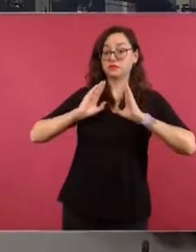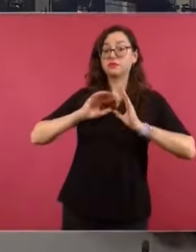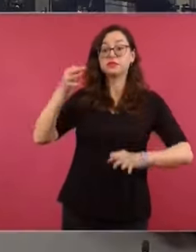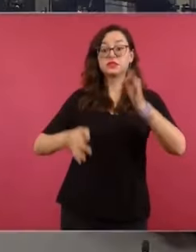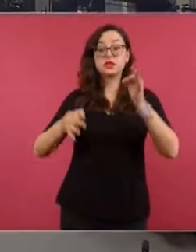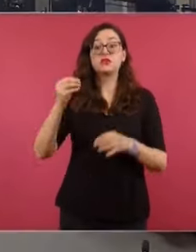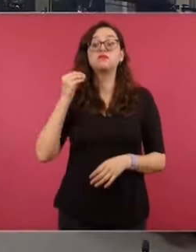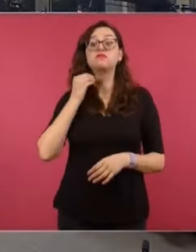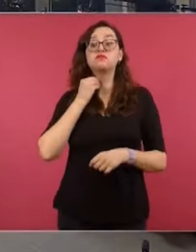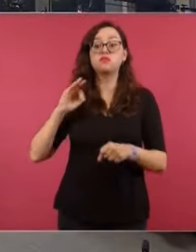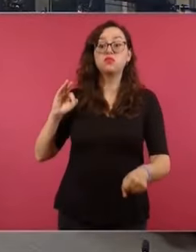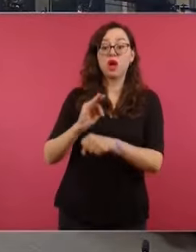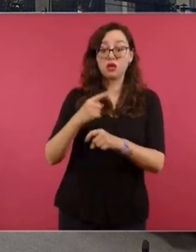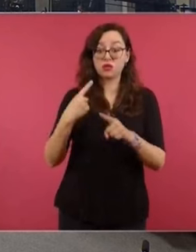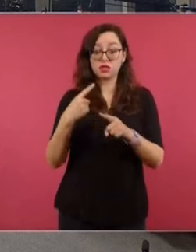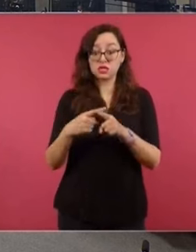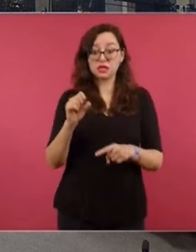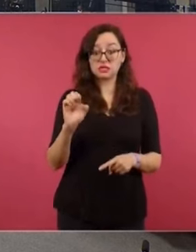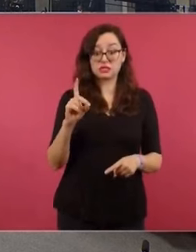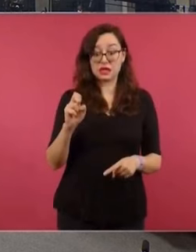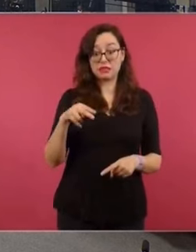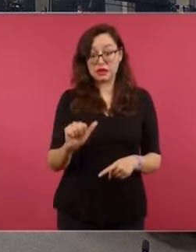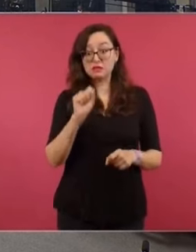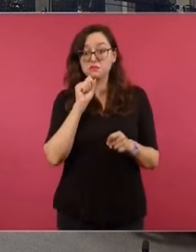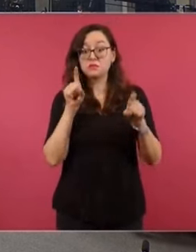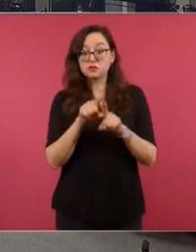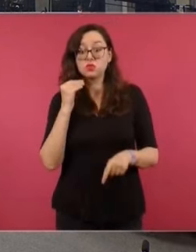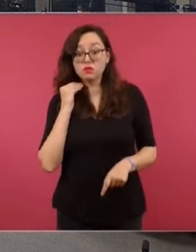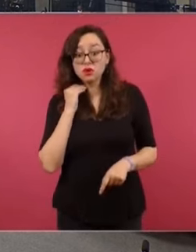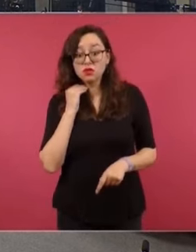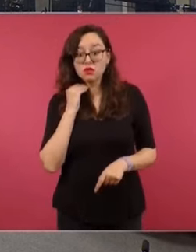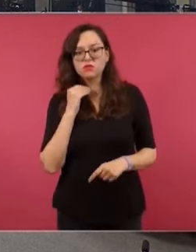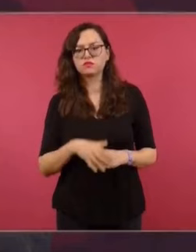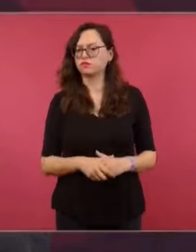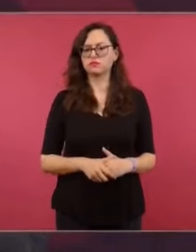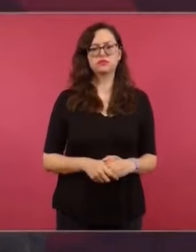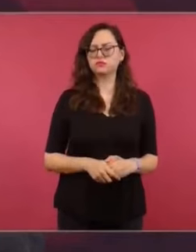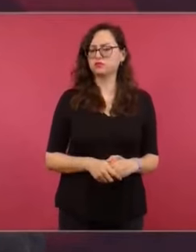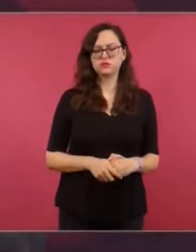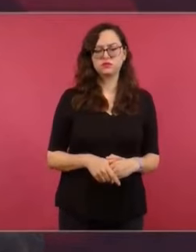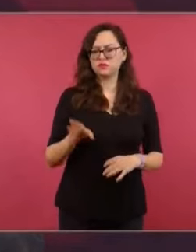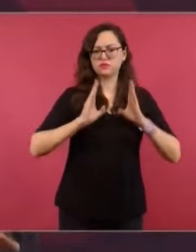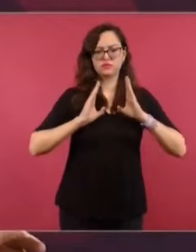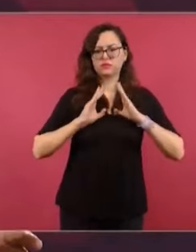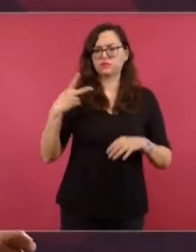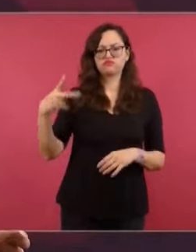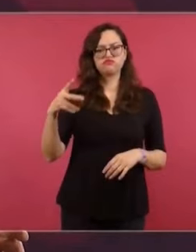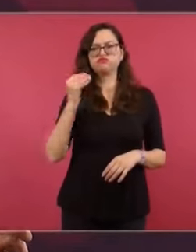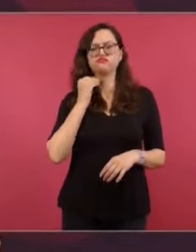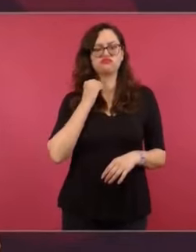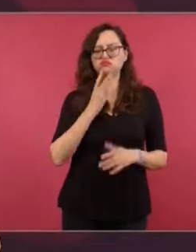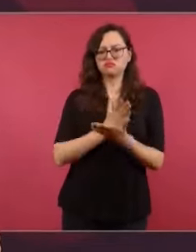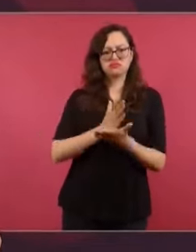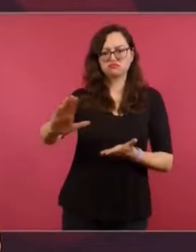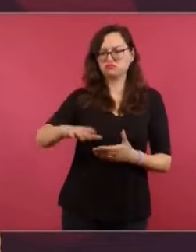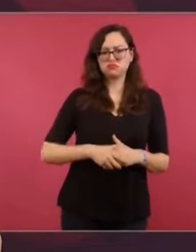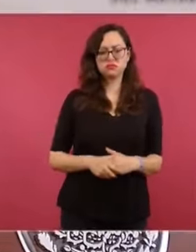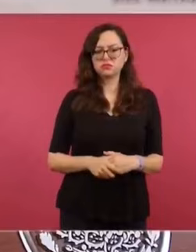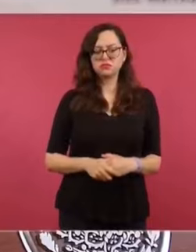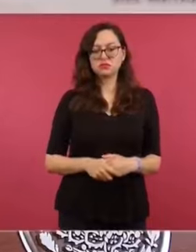esa defensa se da dentro de la propia cedena por el el tema Son elementos de la misma Ellos tienen este su defensa pero debe de quedar Claro que